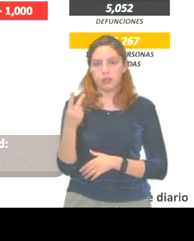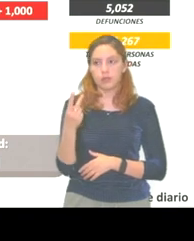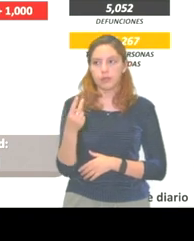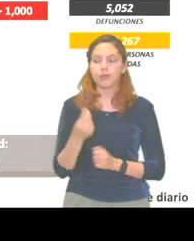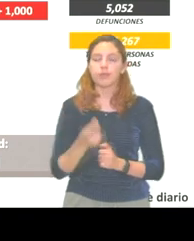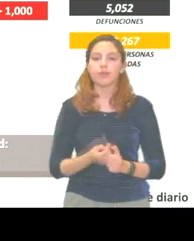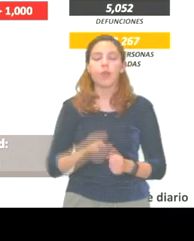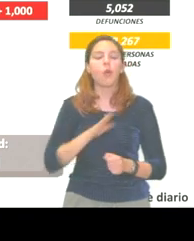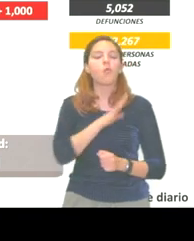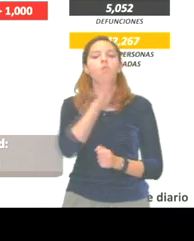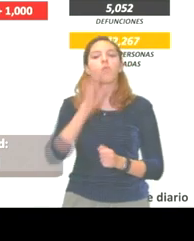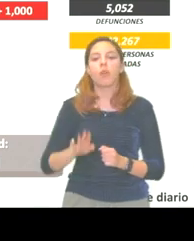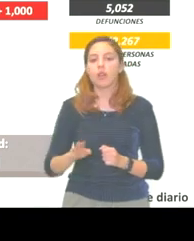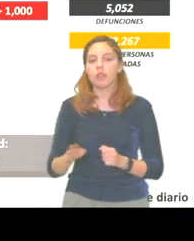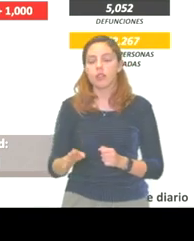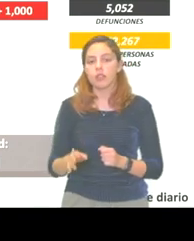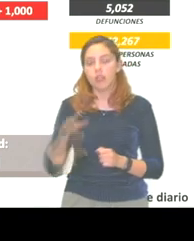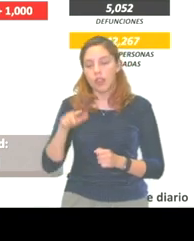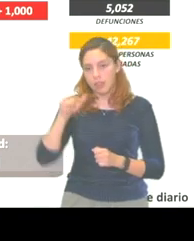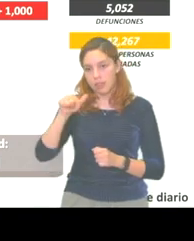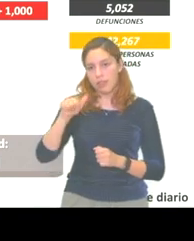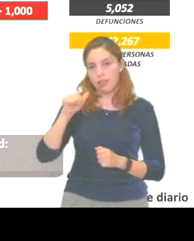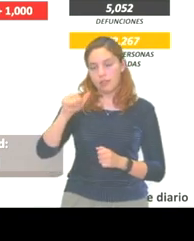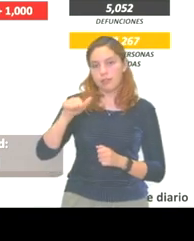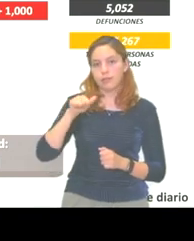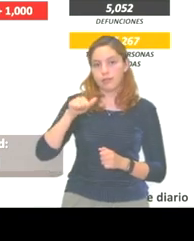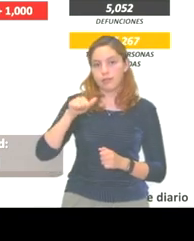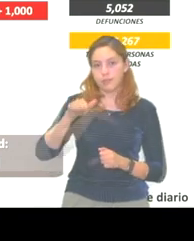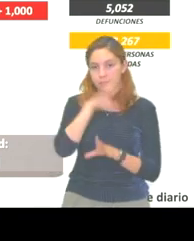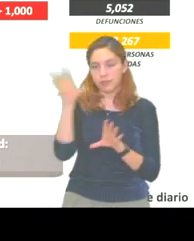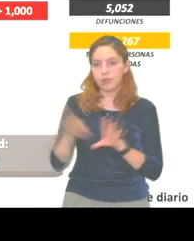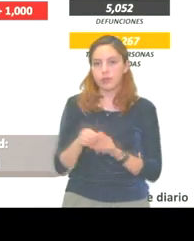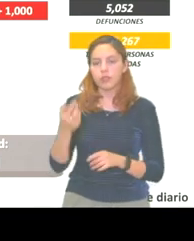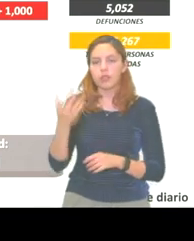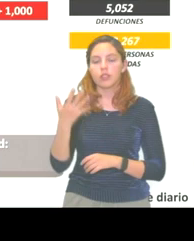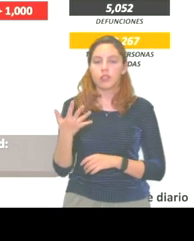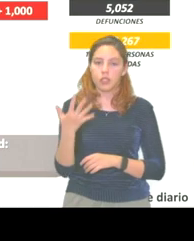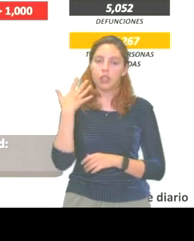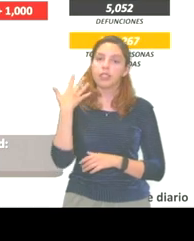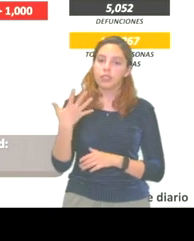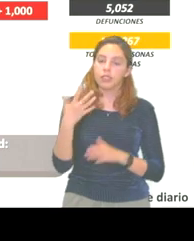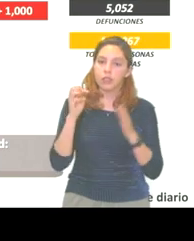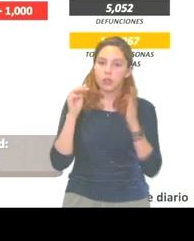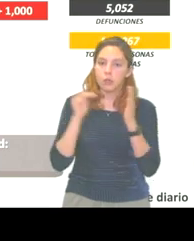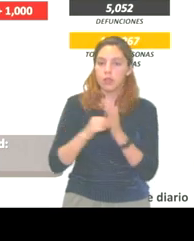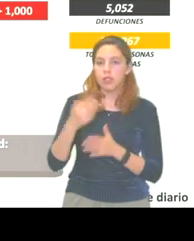59,372. Y bueno, defunciones también son 16, con un acumulado de